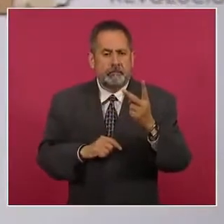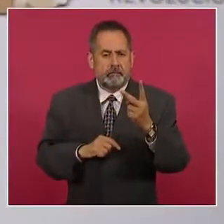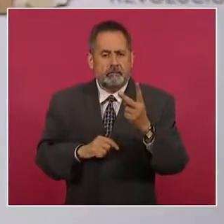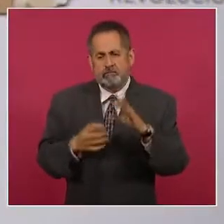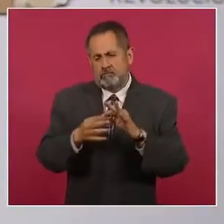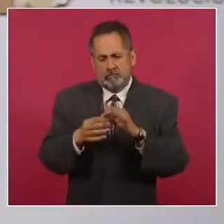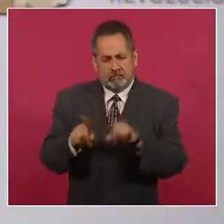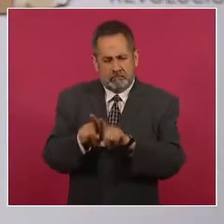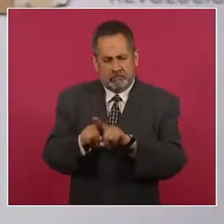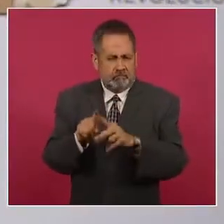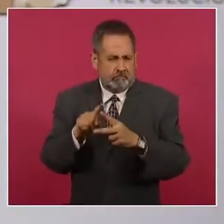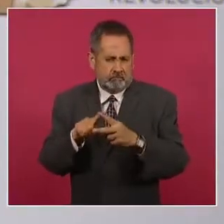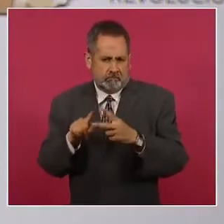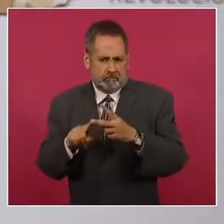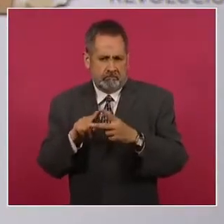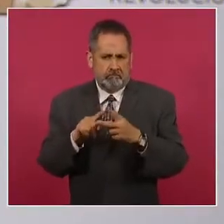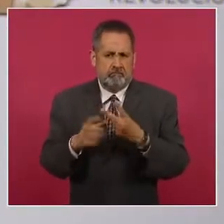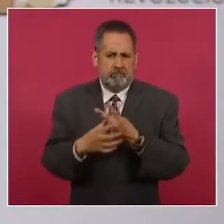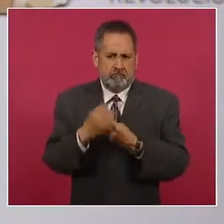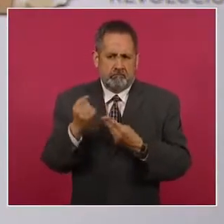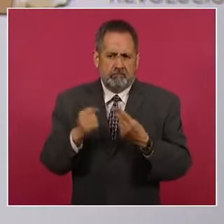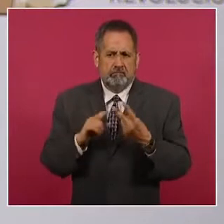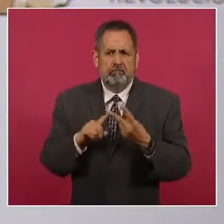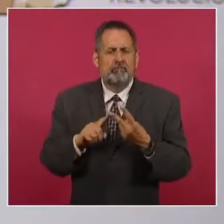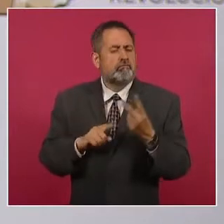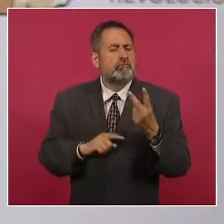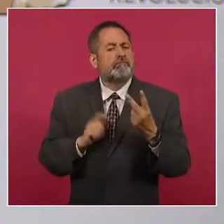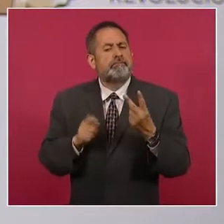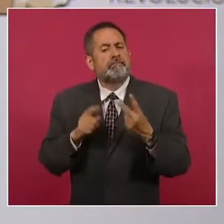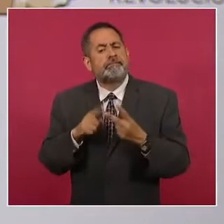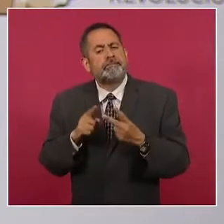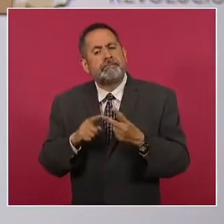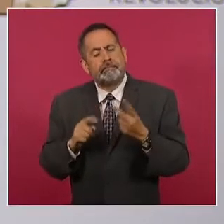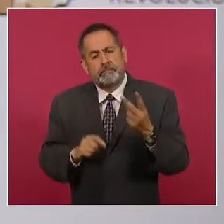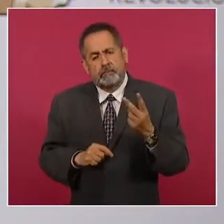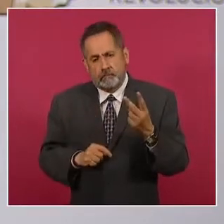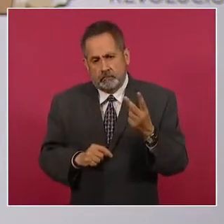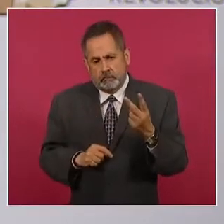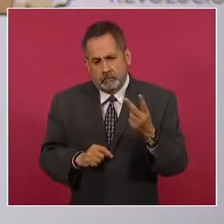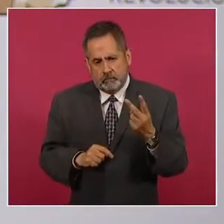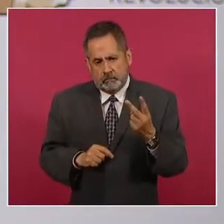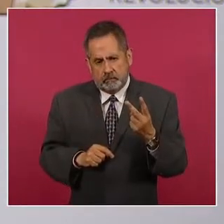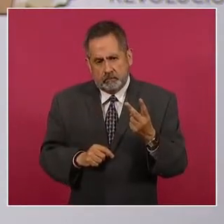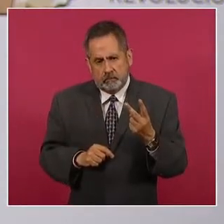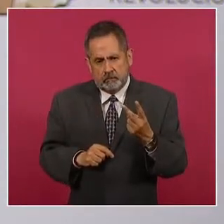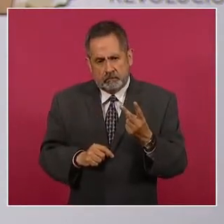está relacionado, que es el de